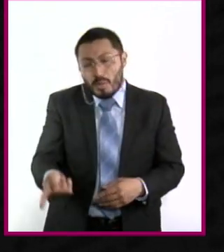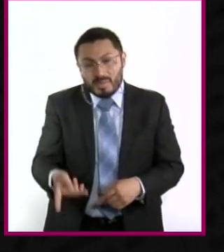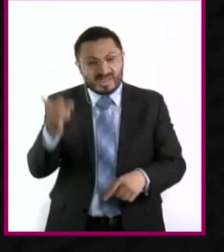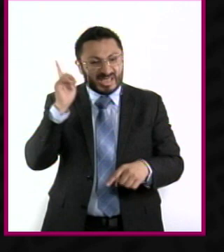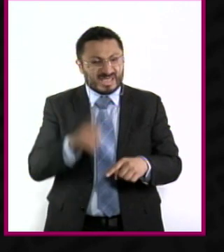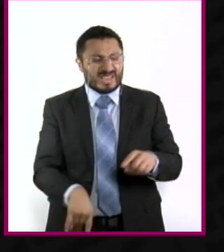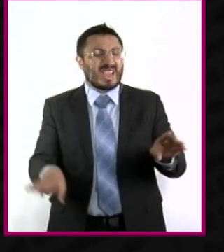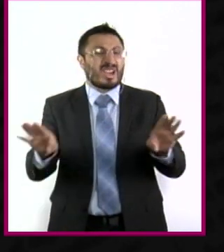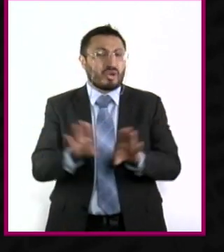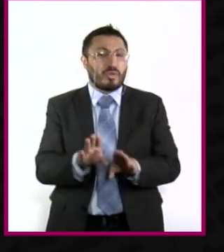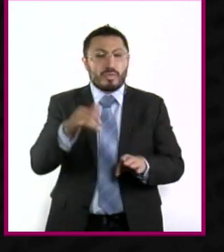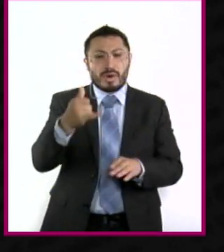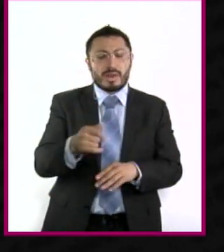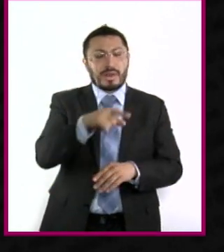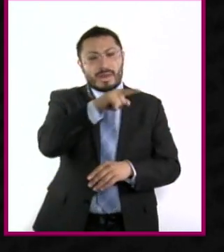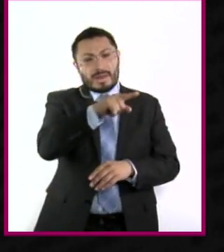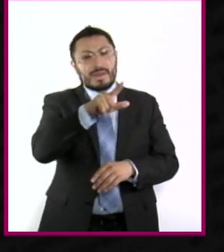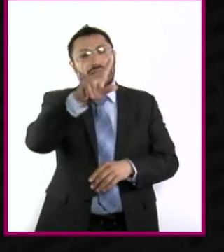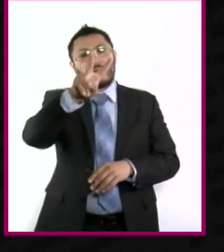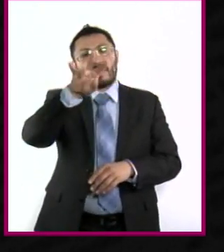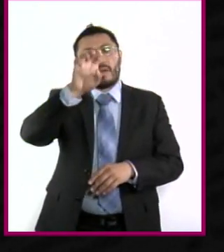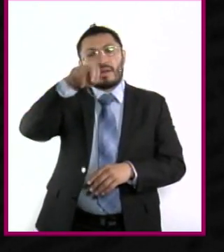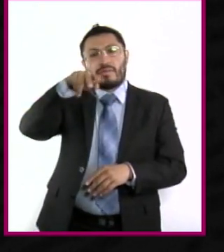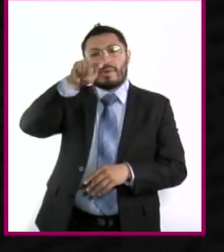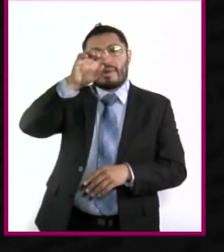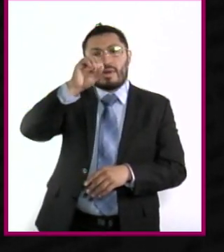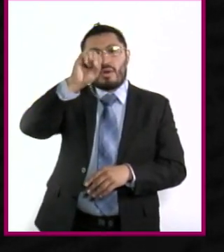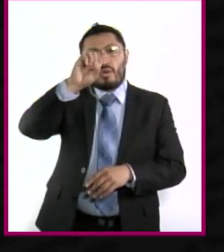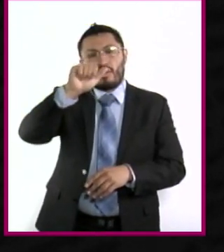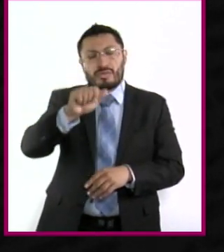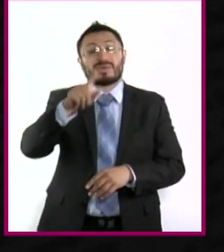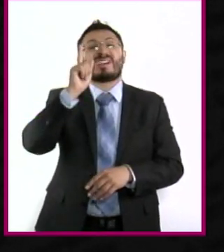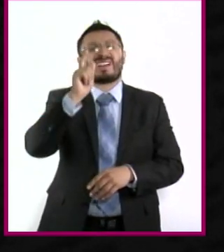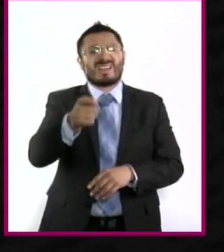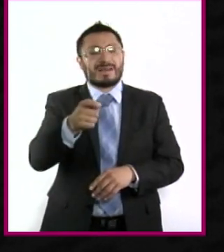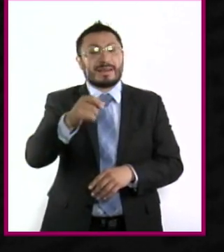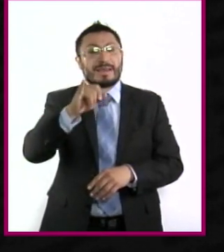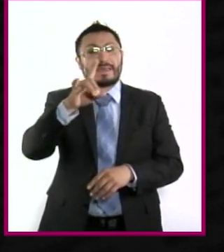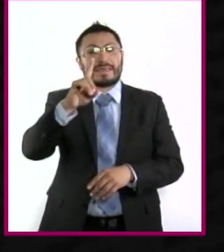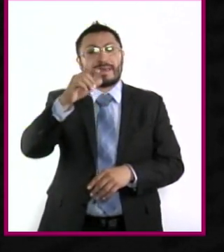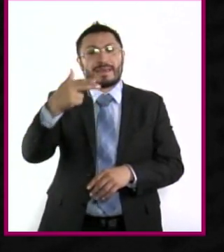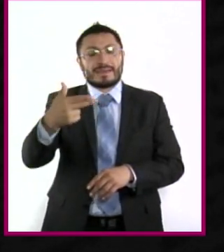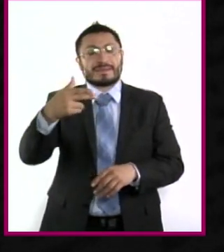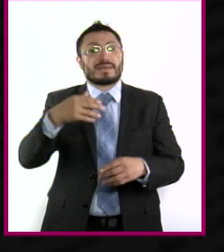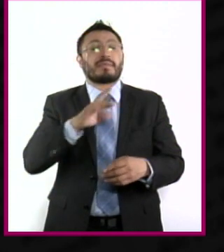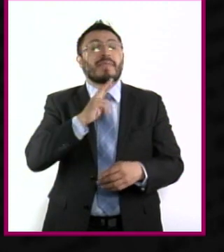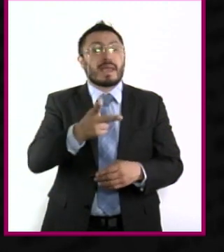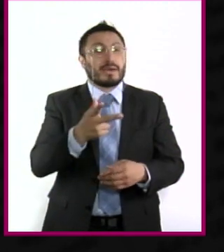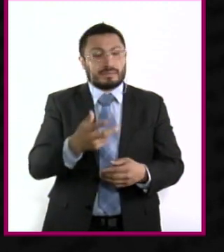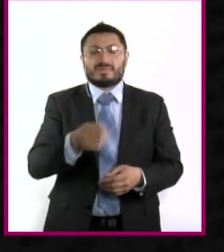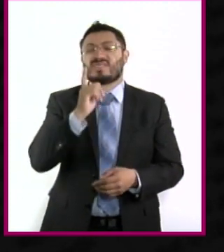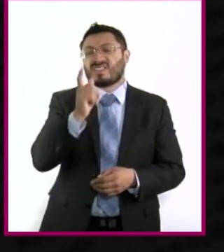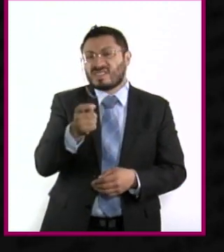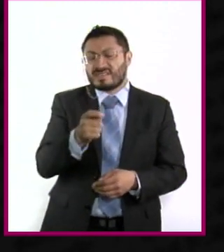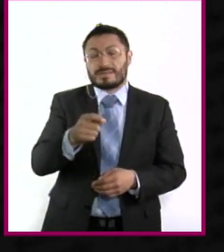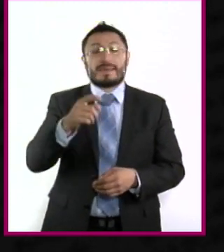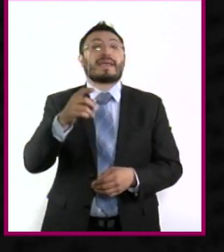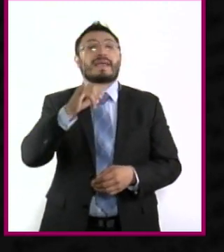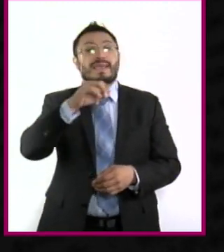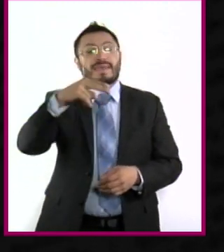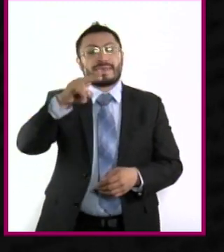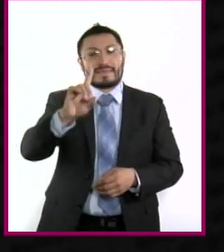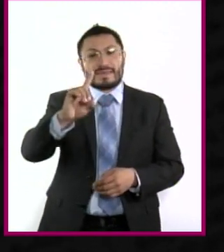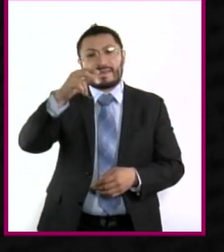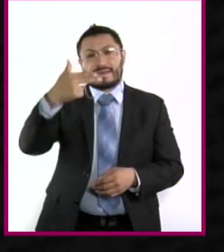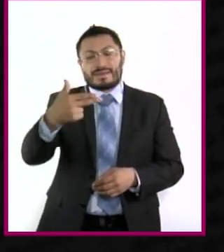La Ventosa tenga un mejor índice de desarrollo humano? ¿Qué es el índice de desarrollo humano? Es un indicador que mide el bienestar de